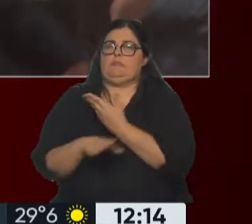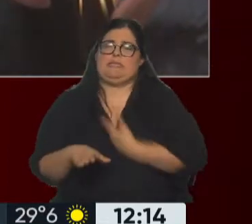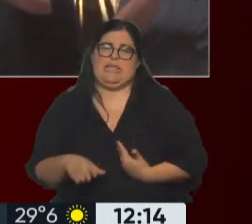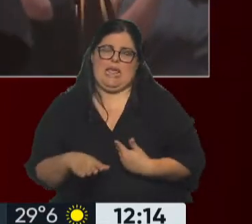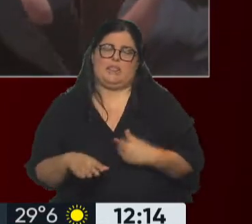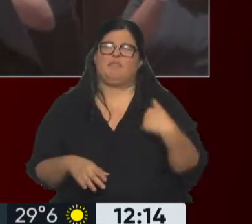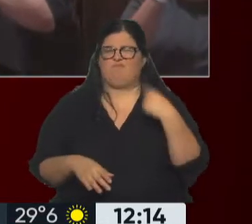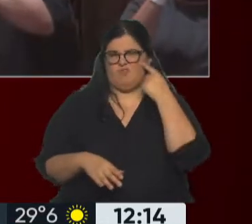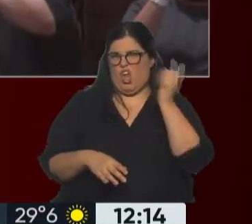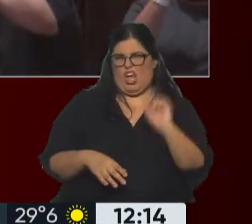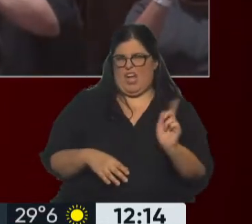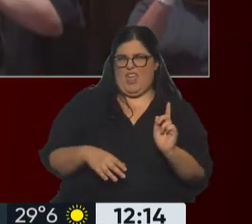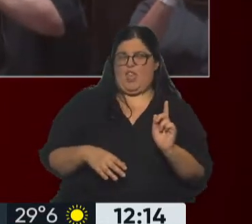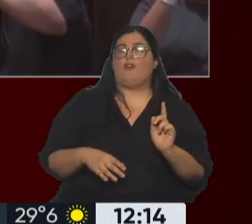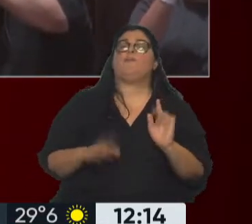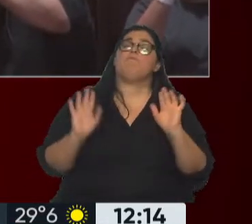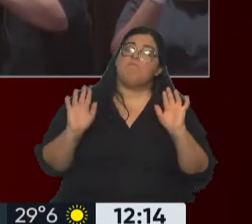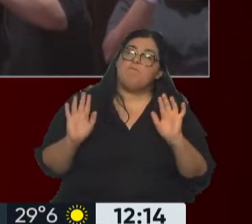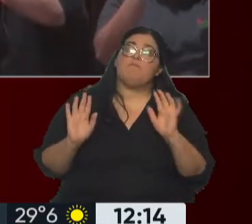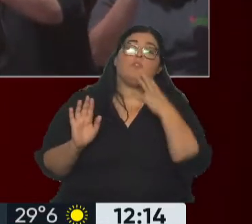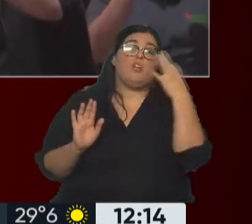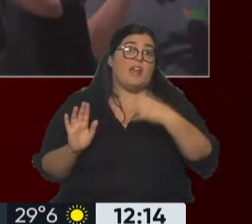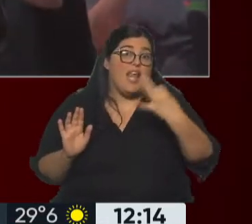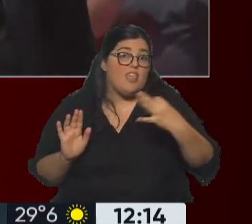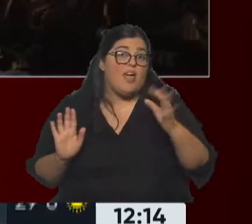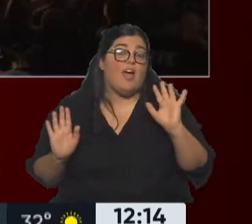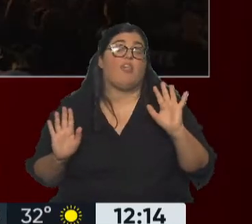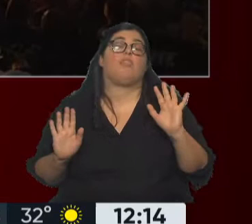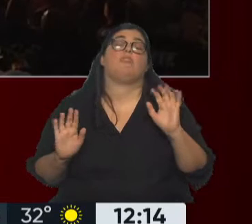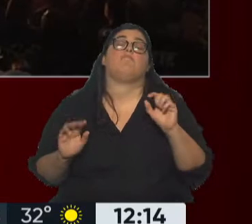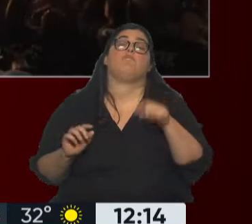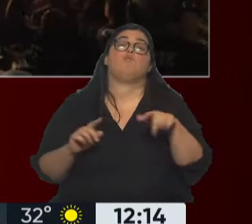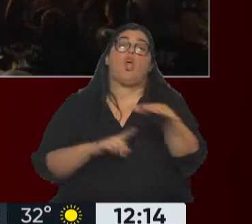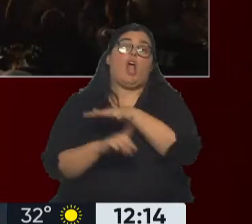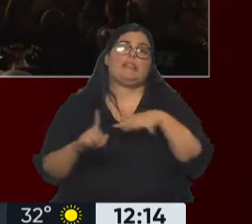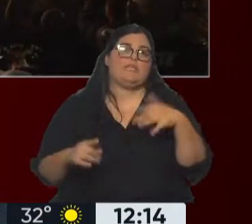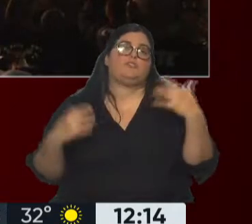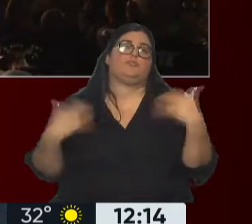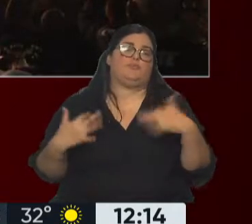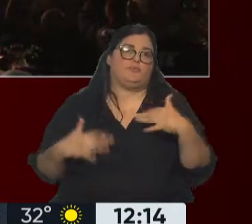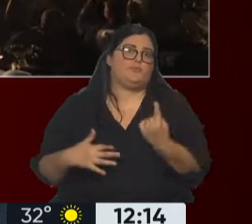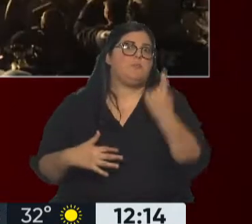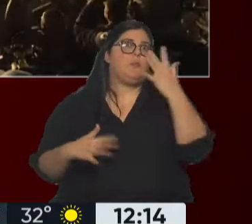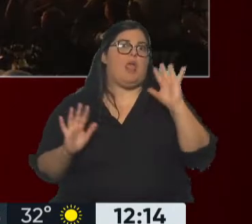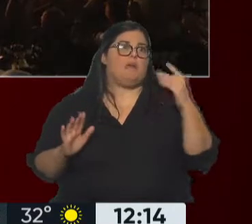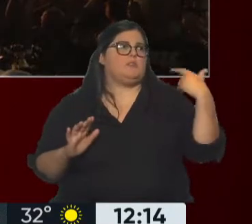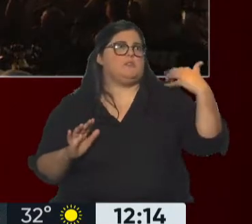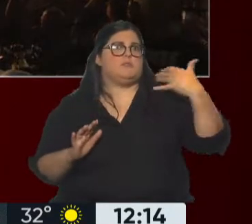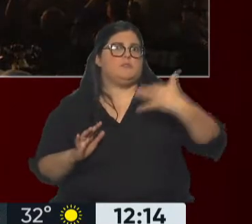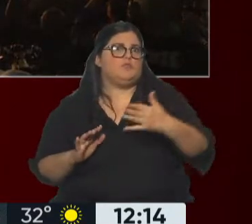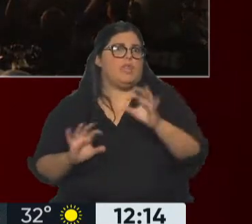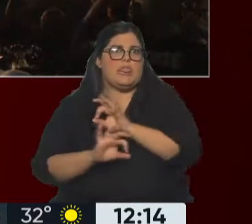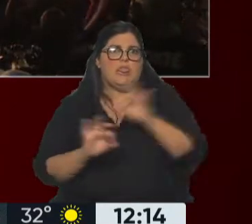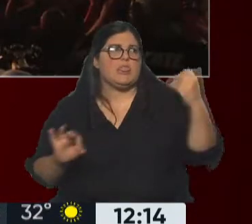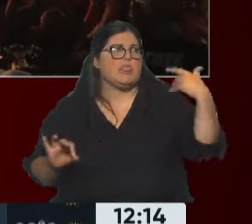va a ocurrir. Pero bueno, la realidad es que está en una situación en donde por primera vez en mucho tiempo hubo una marcha muy